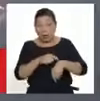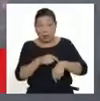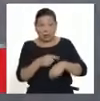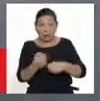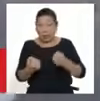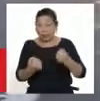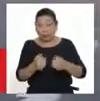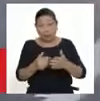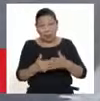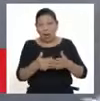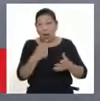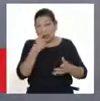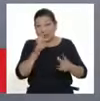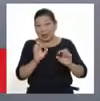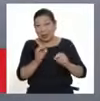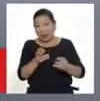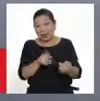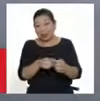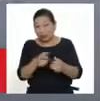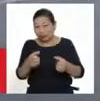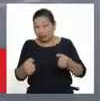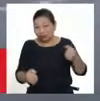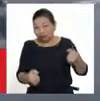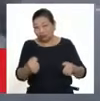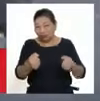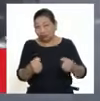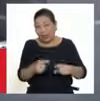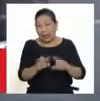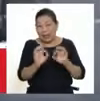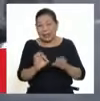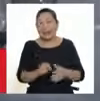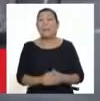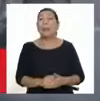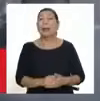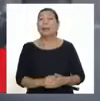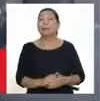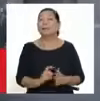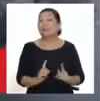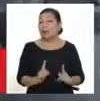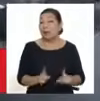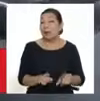y vemos que hay grandes unidades de por medio. Y veíamos también, Omar,